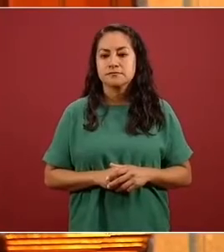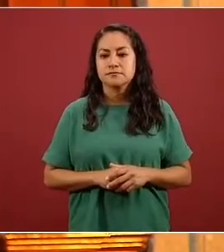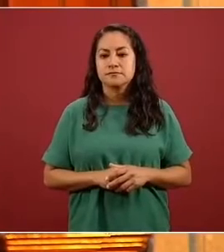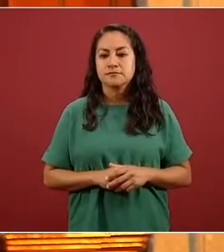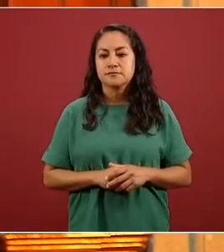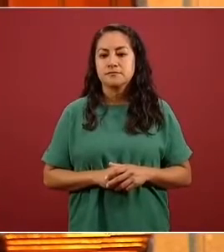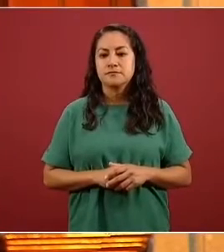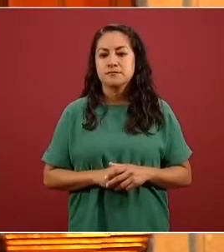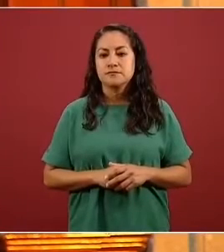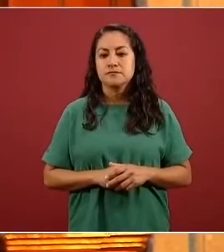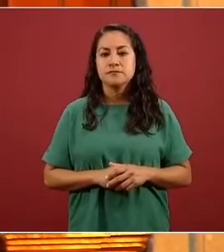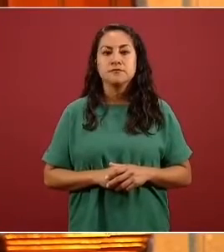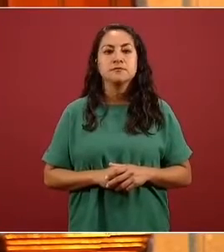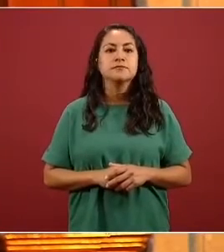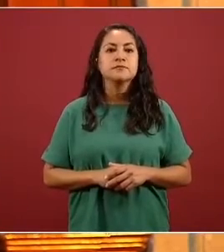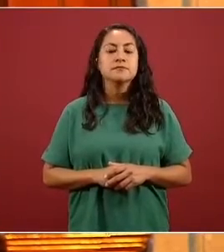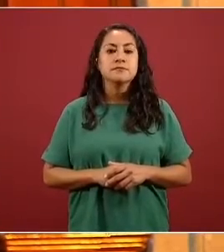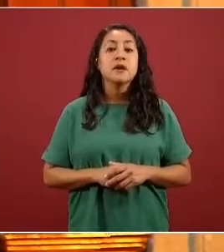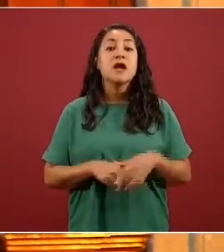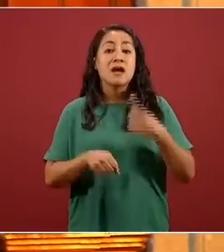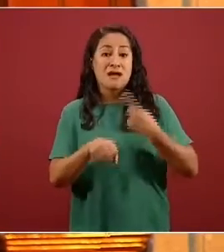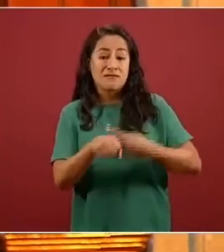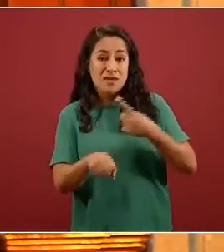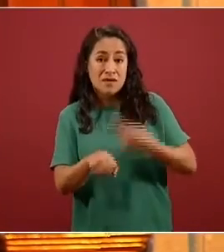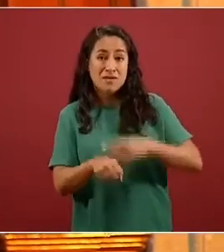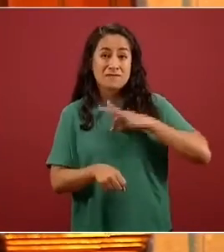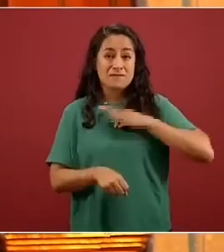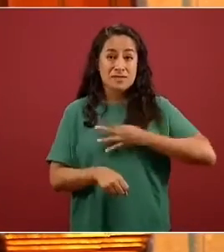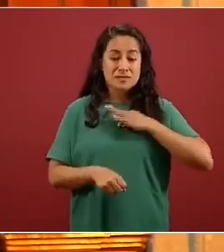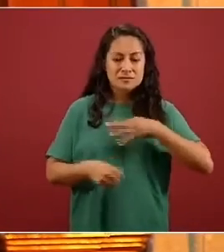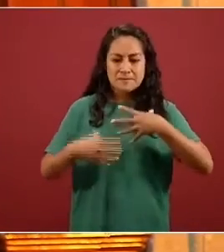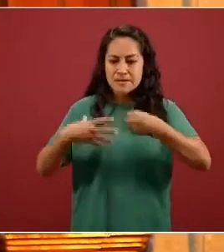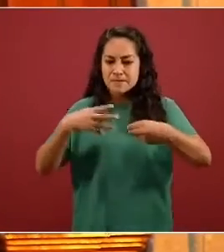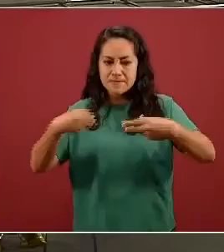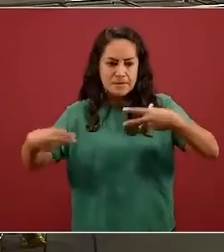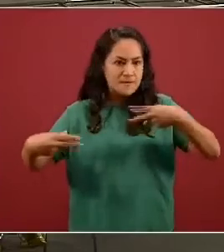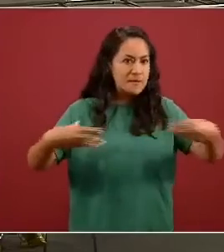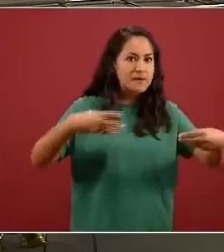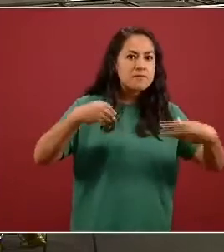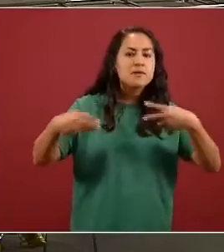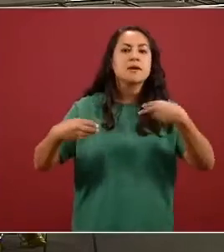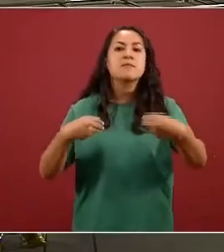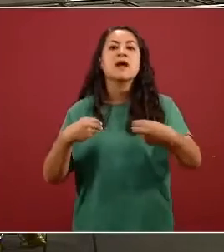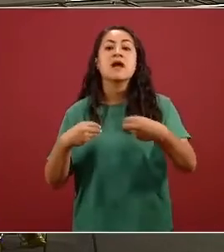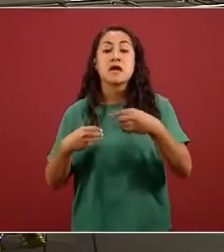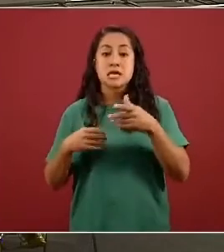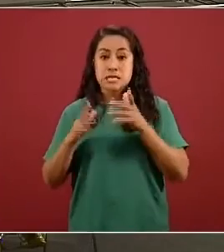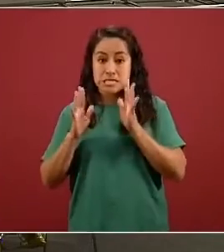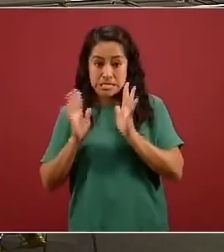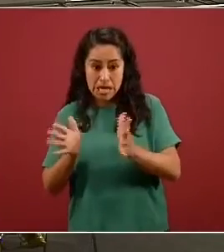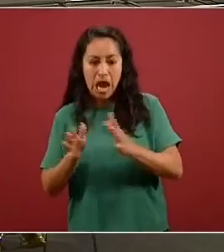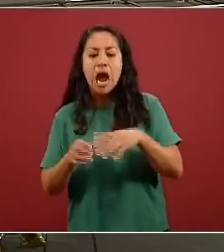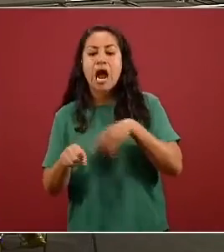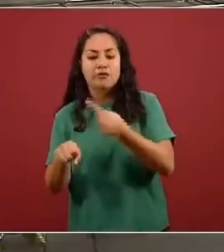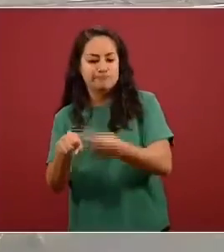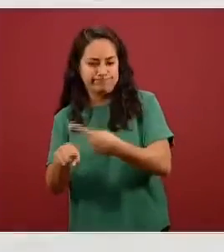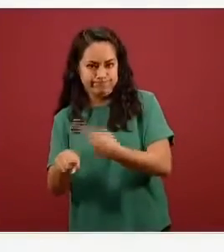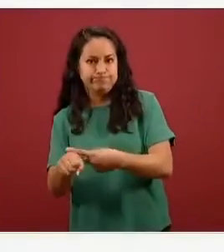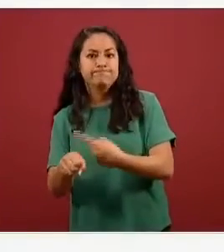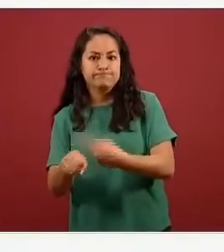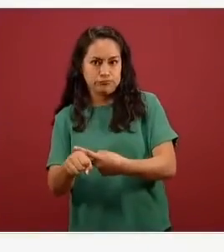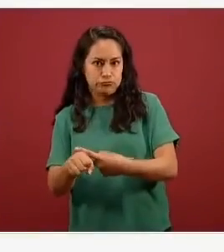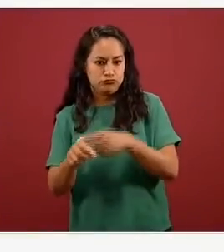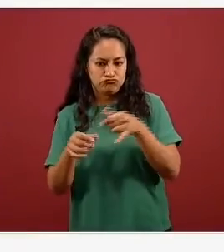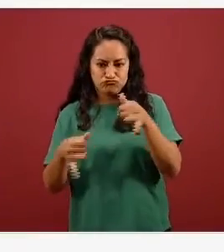curva epidémica, en este caso de casos tanto confirmados como los que aún todavía son sospechosos. Decíamos que hay